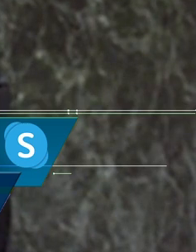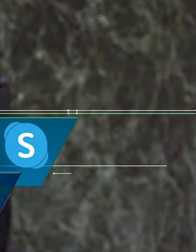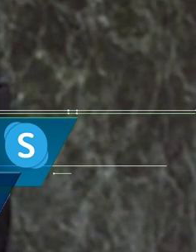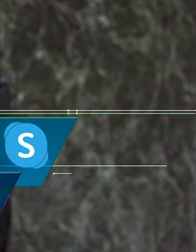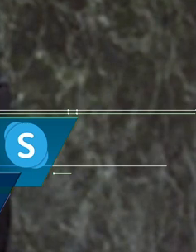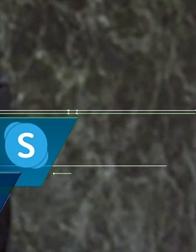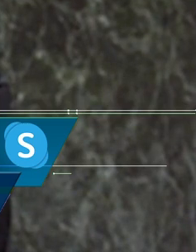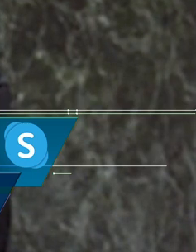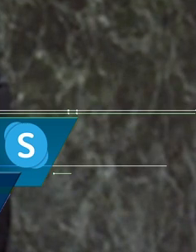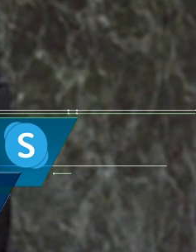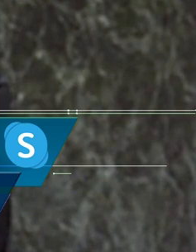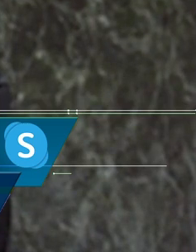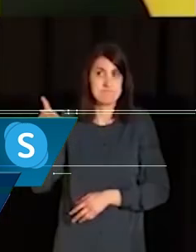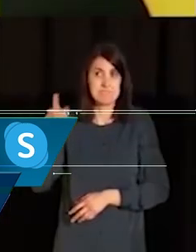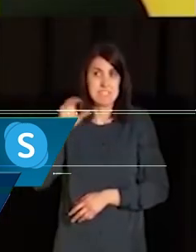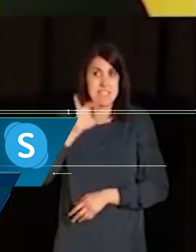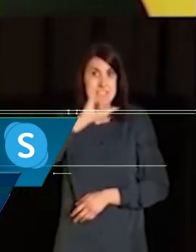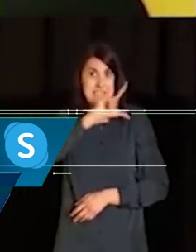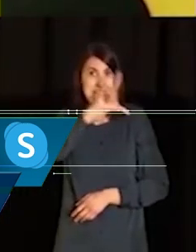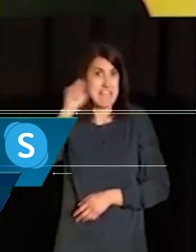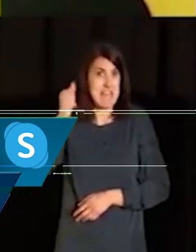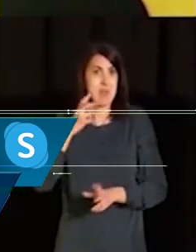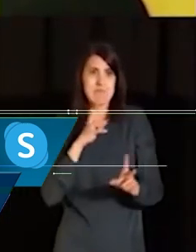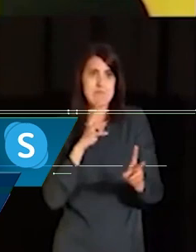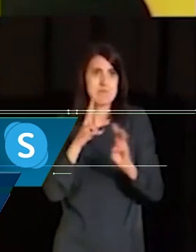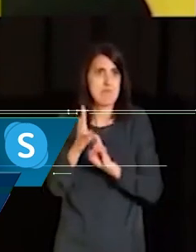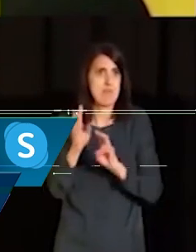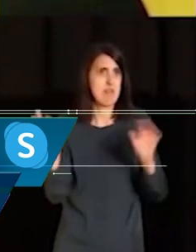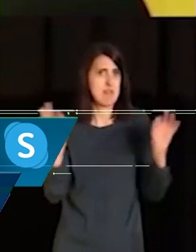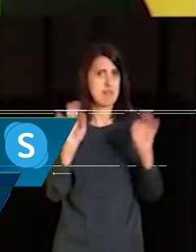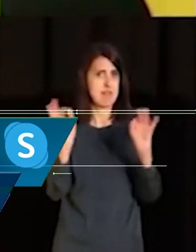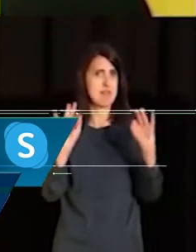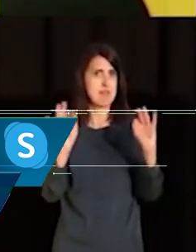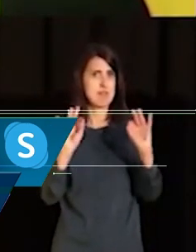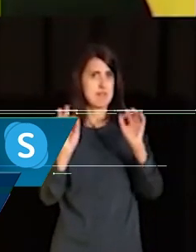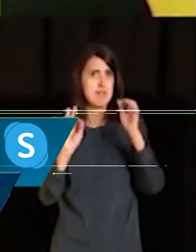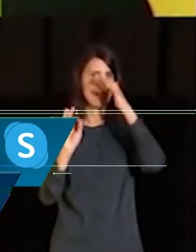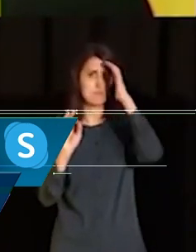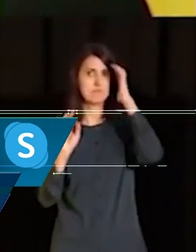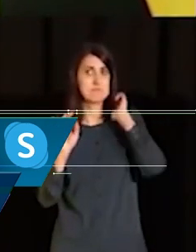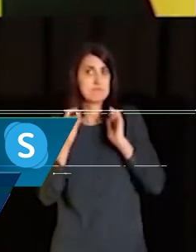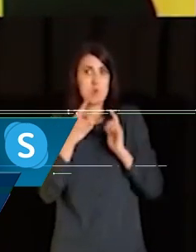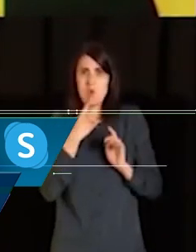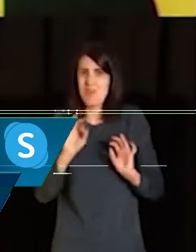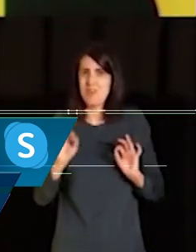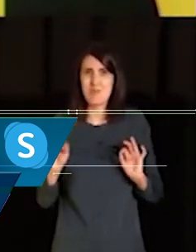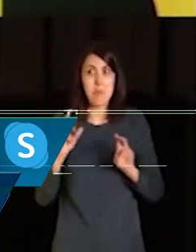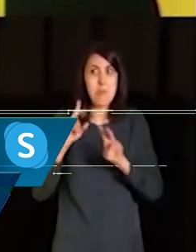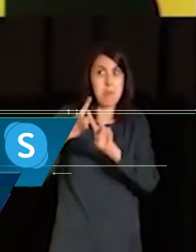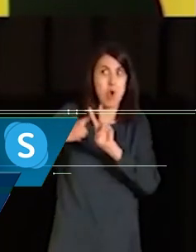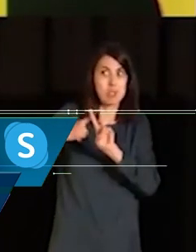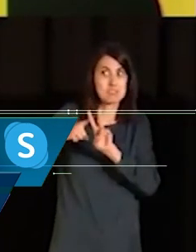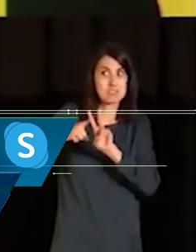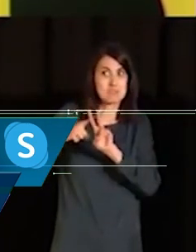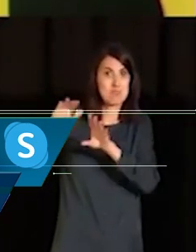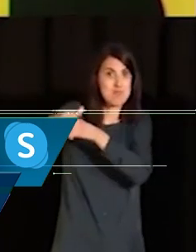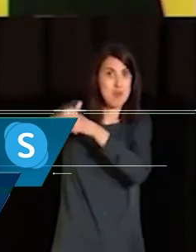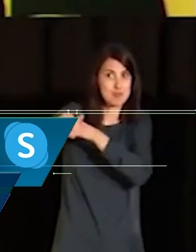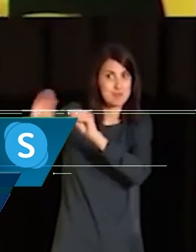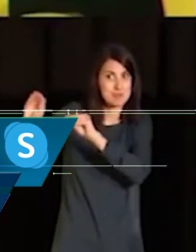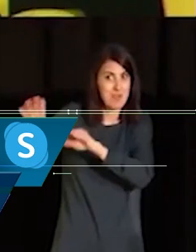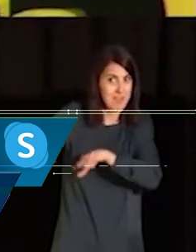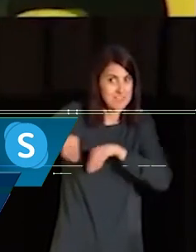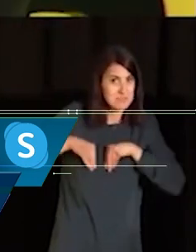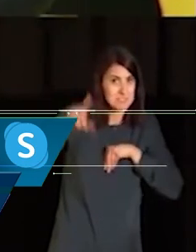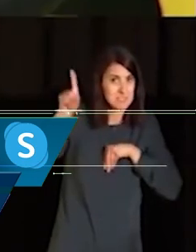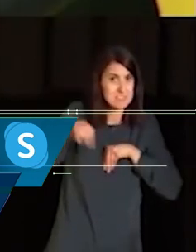salga a la calle, y el señor Pablo Iglesias, vicepresidente del Gobierno, tiene esa responsabilidad, no solo por no condenar, sino